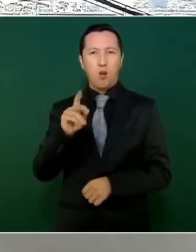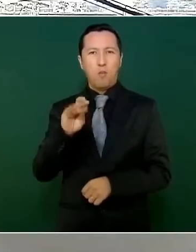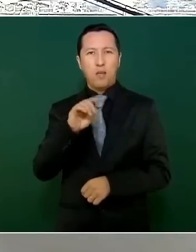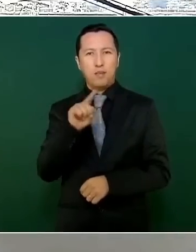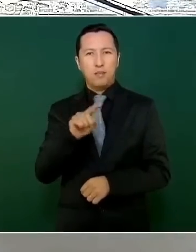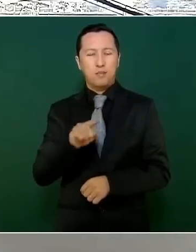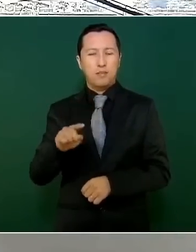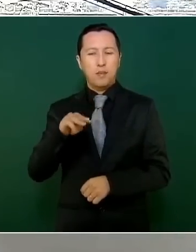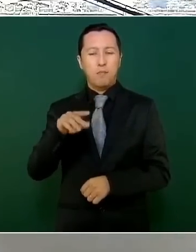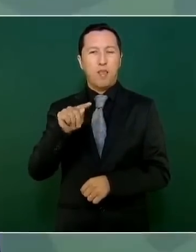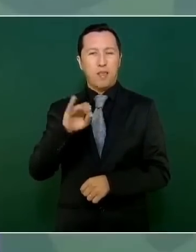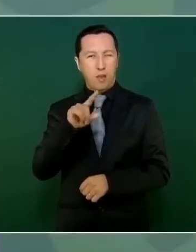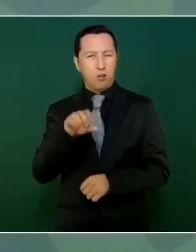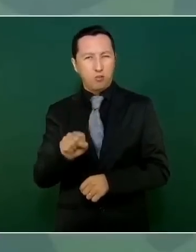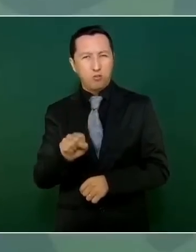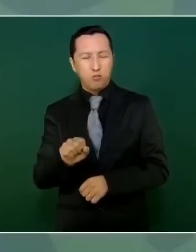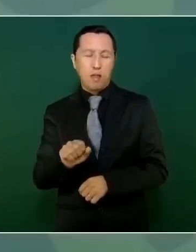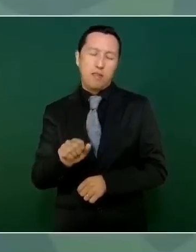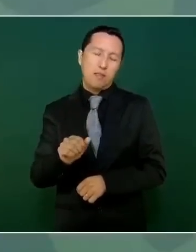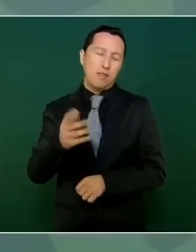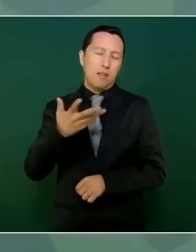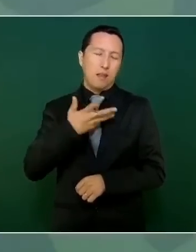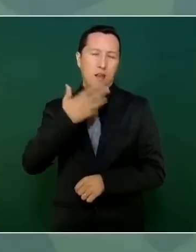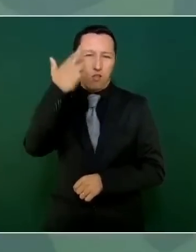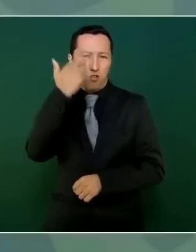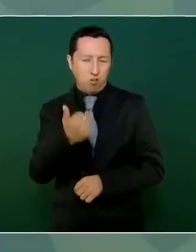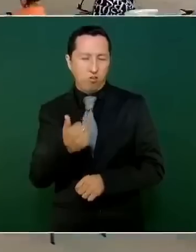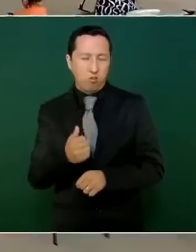presidente, gracias a él